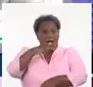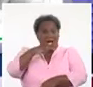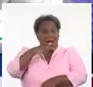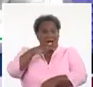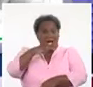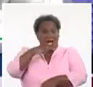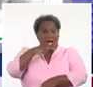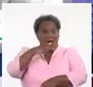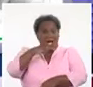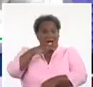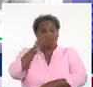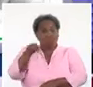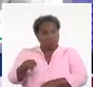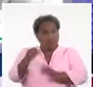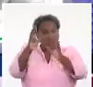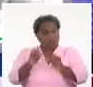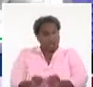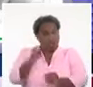fruto del